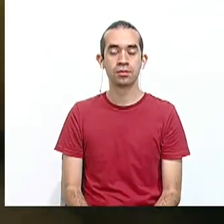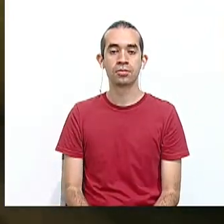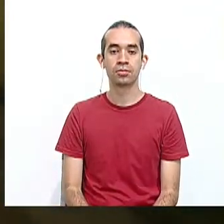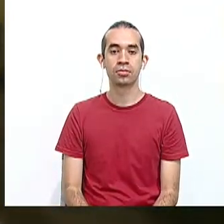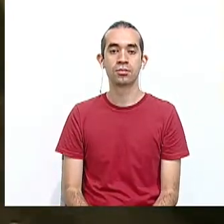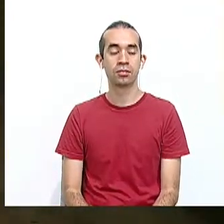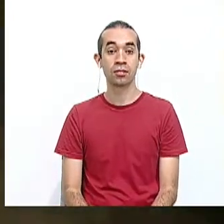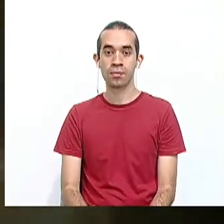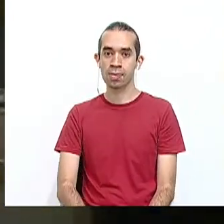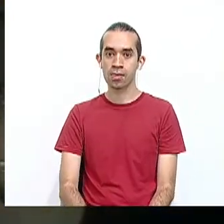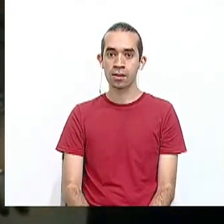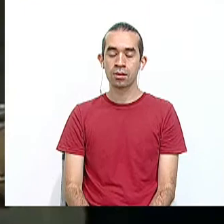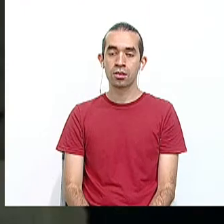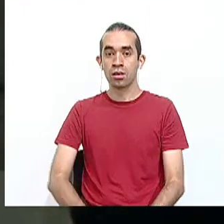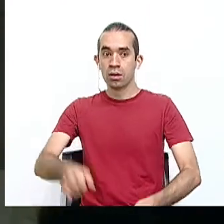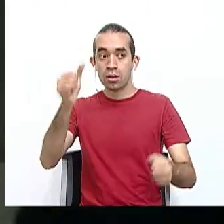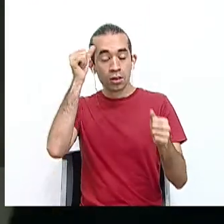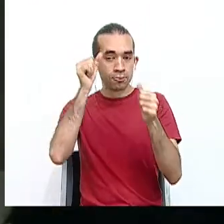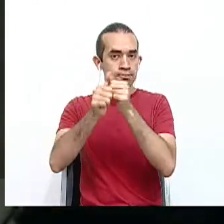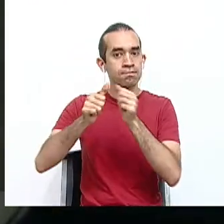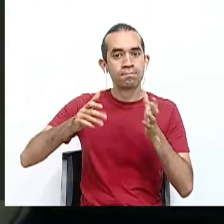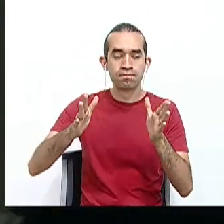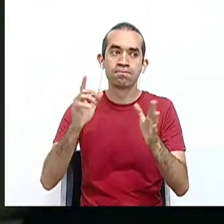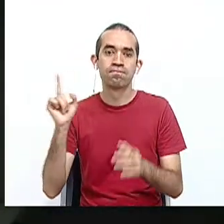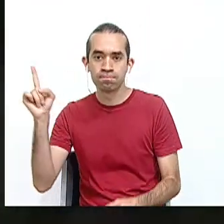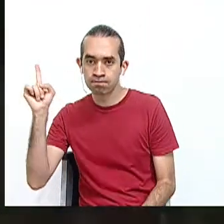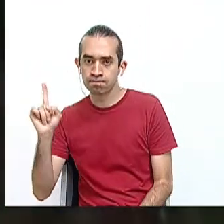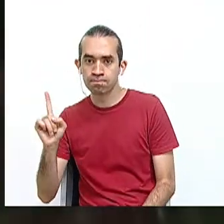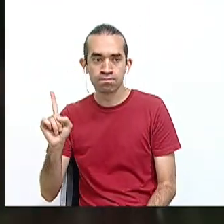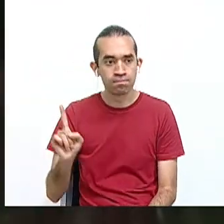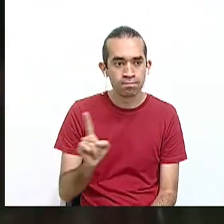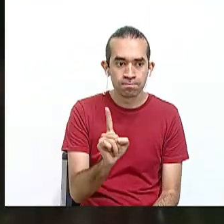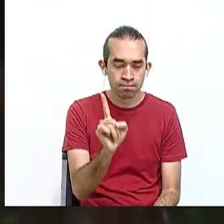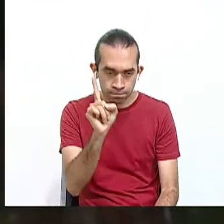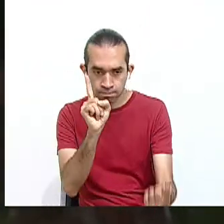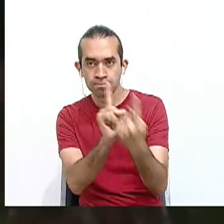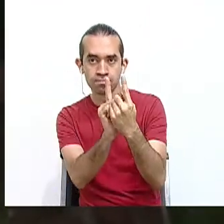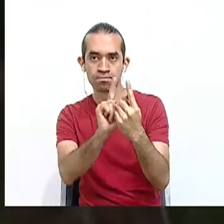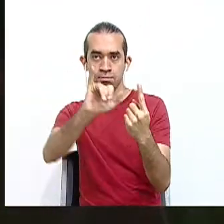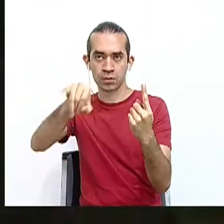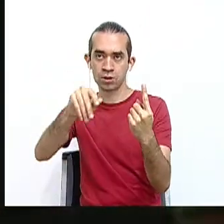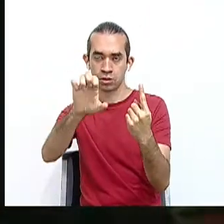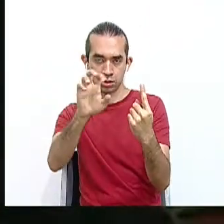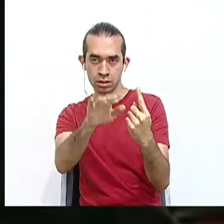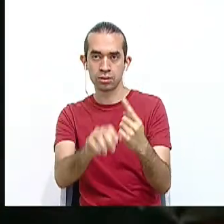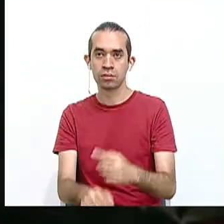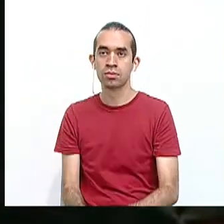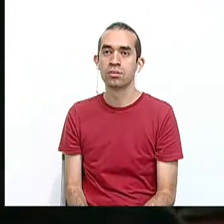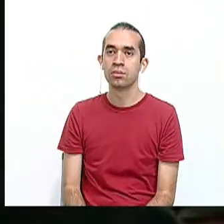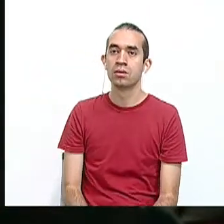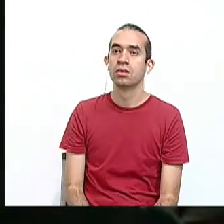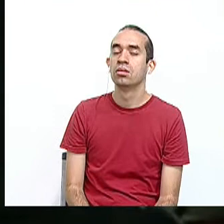Recorriendo las calles y otros espacios en San José, nos encontramos con don José, así. Yo sin